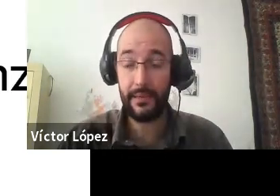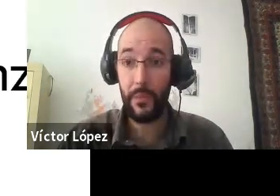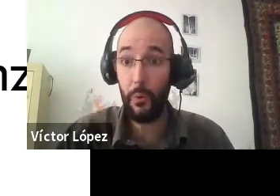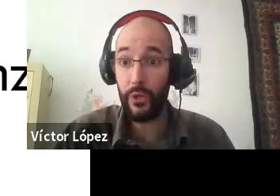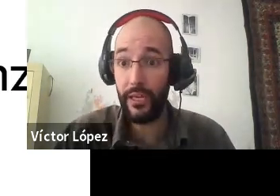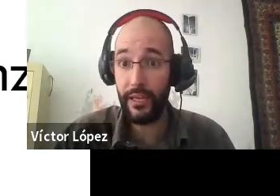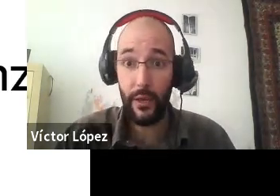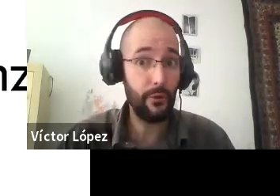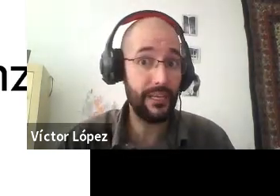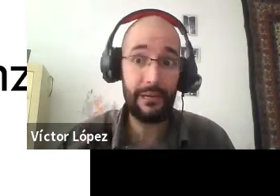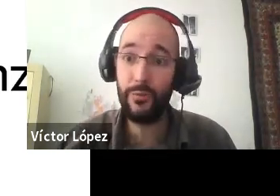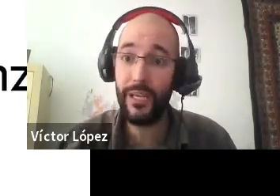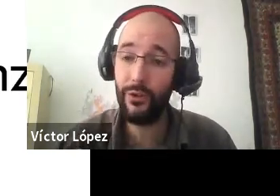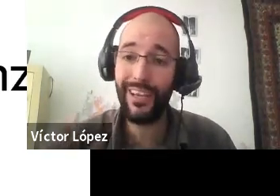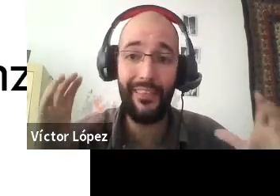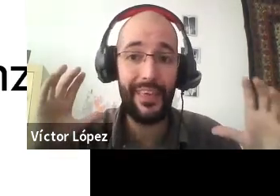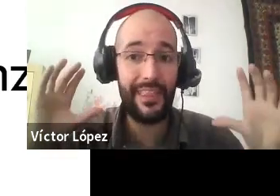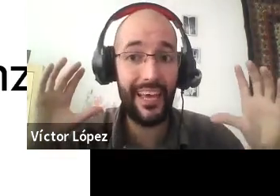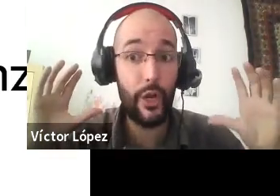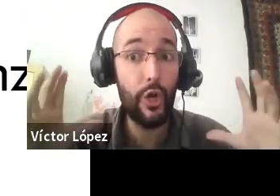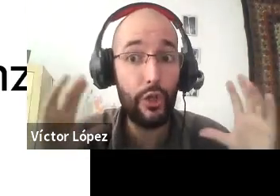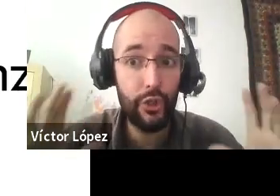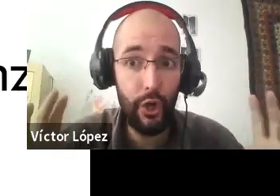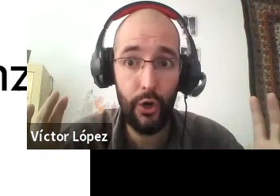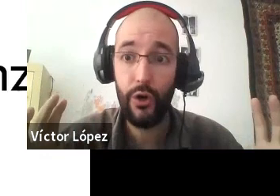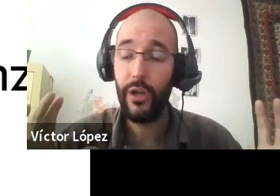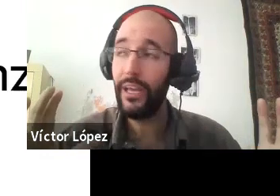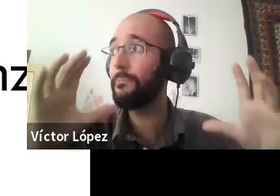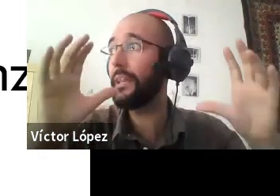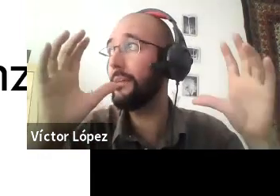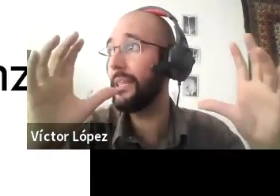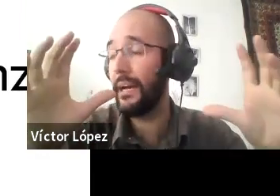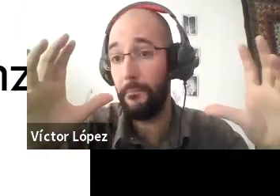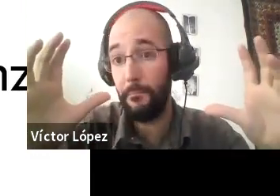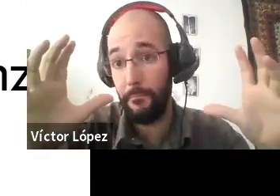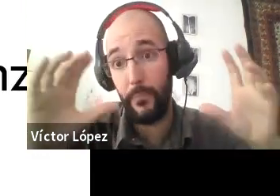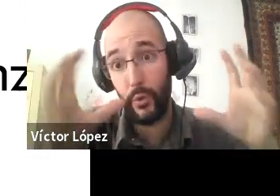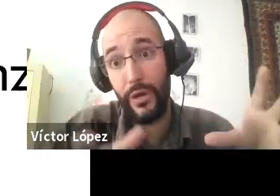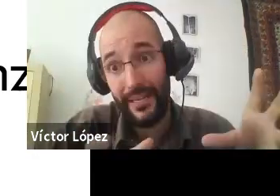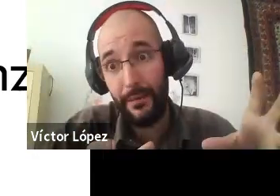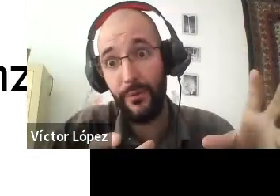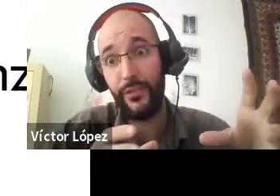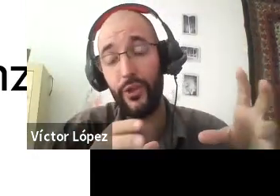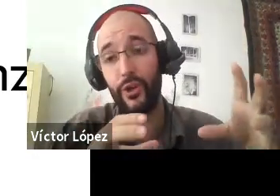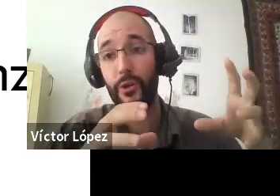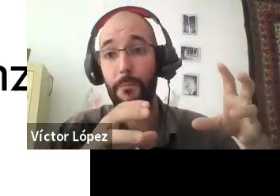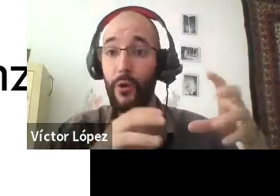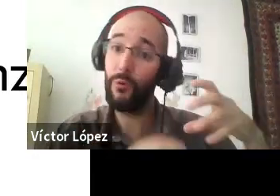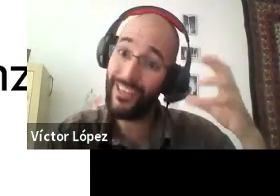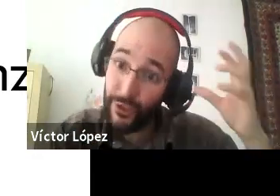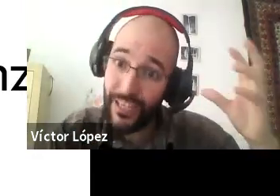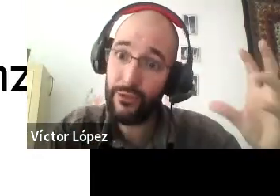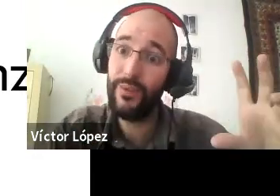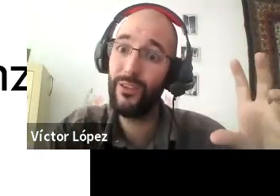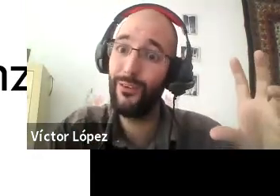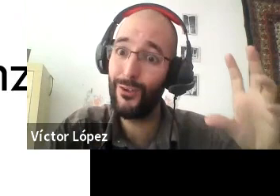ciencias. ¿Por qué? Porque estamos viendo que la ciencia no solo es percibida por una parte de la población como